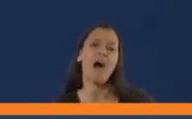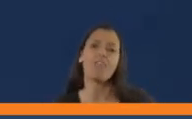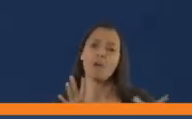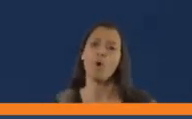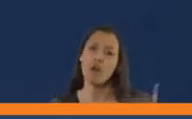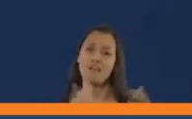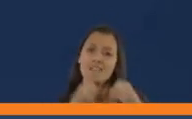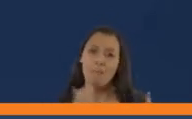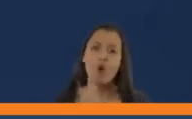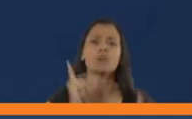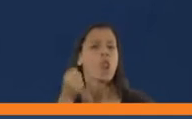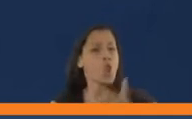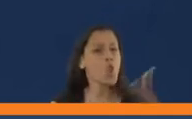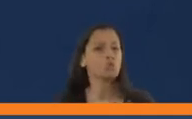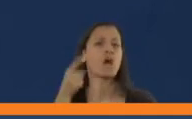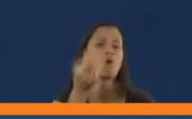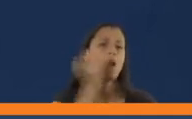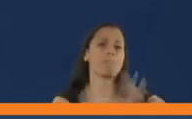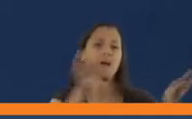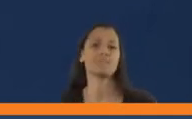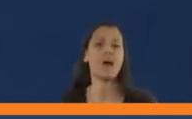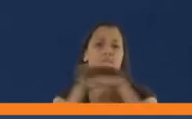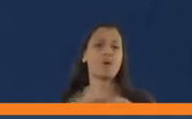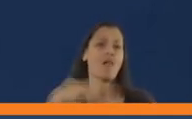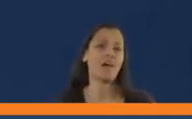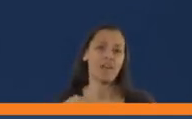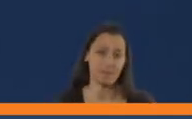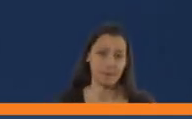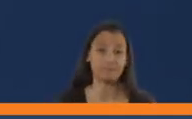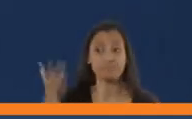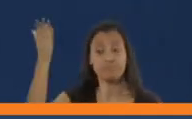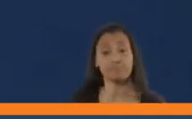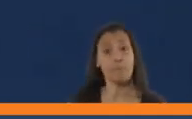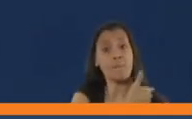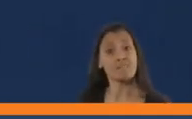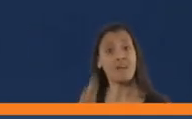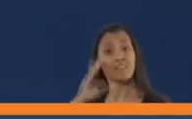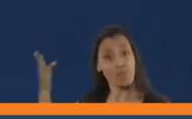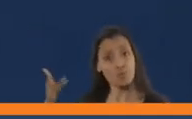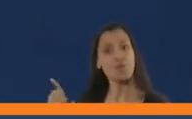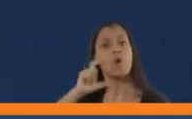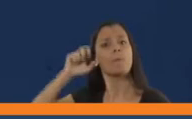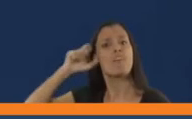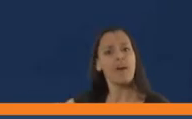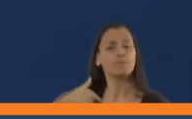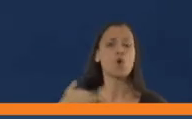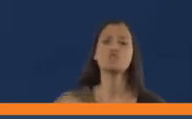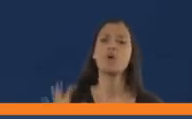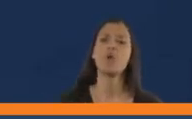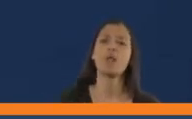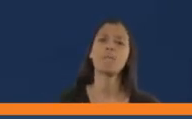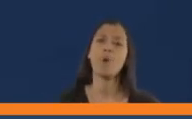y la lucha contra la desigualdad presidente bailen estoy segura de que es momento